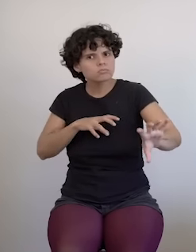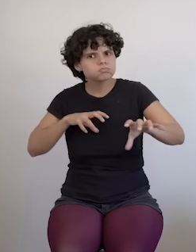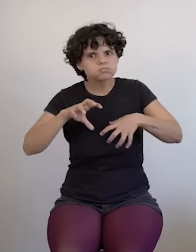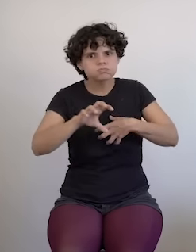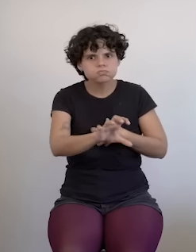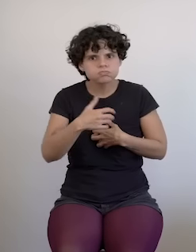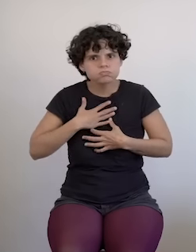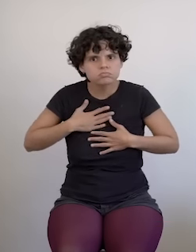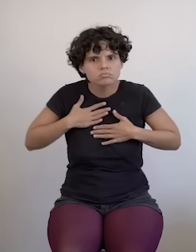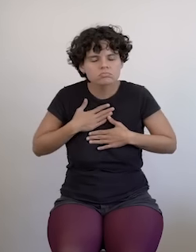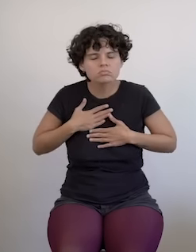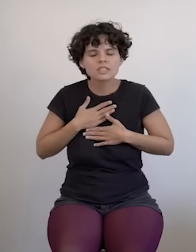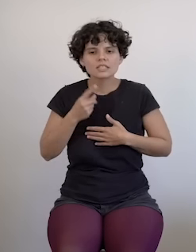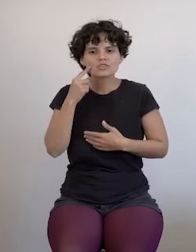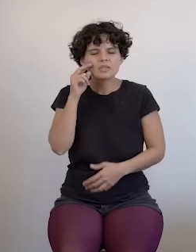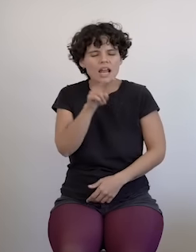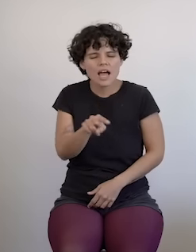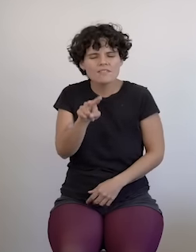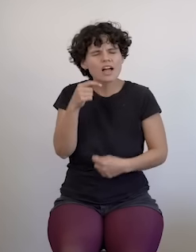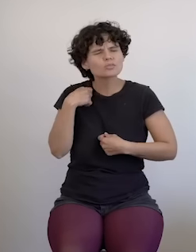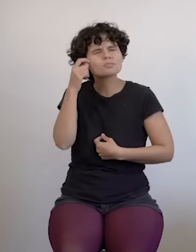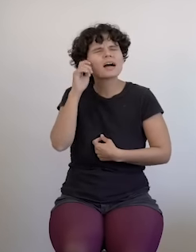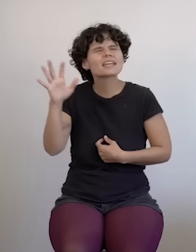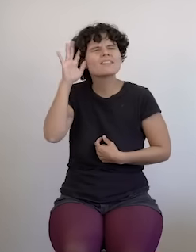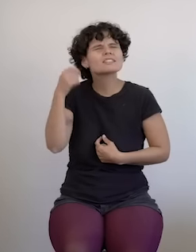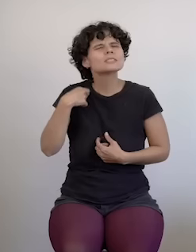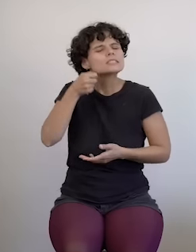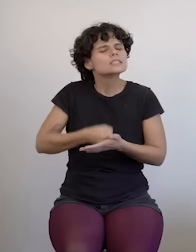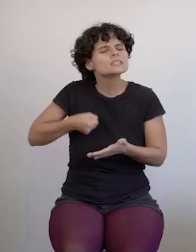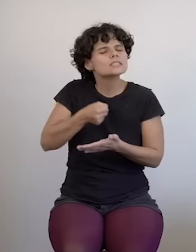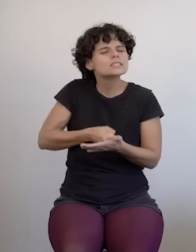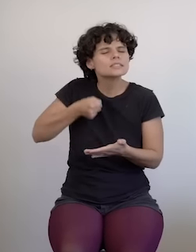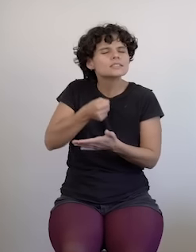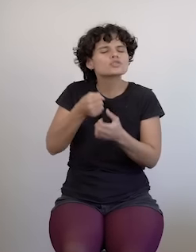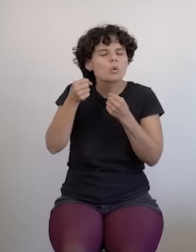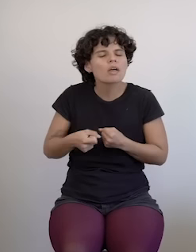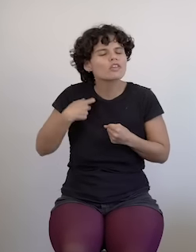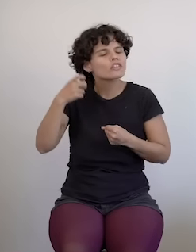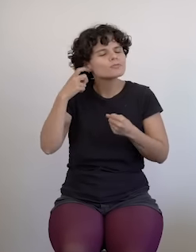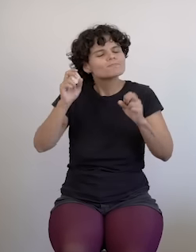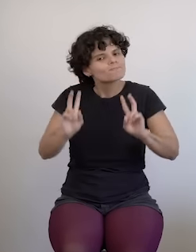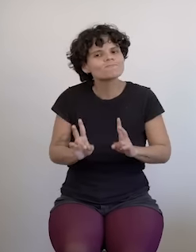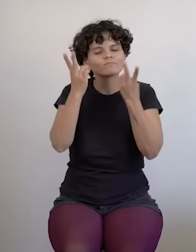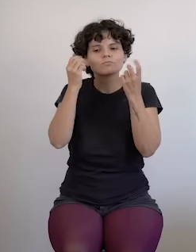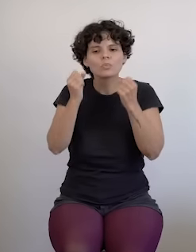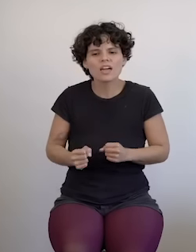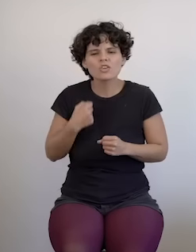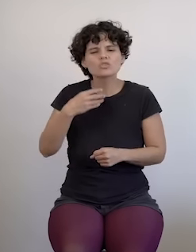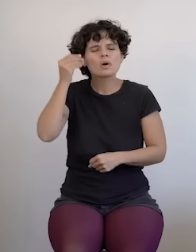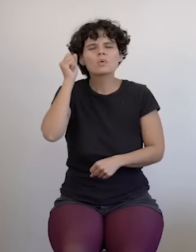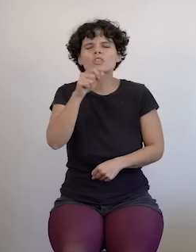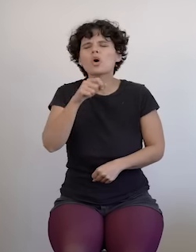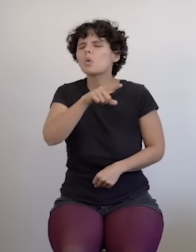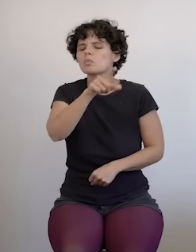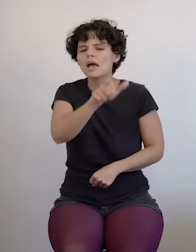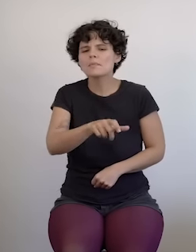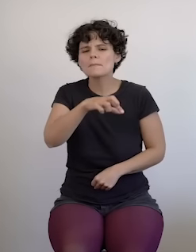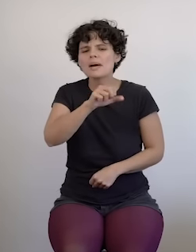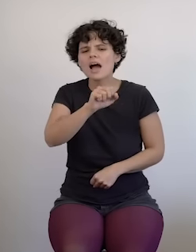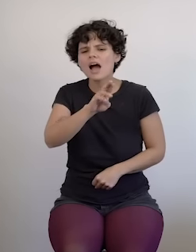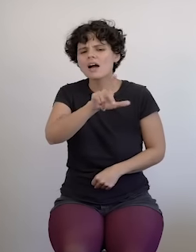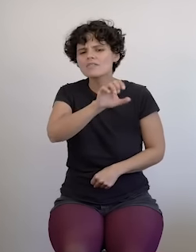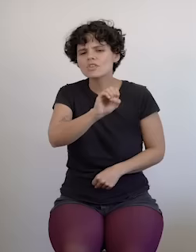hermano. Siempre como que miraba y decía, yo puedo salir de esto. Me sentía con las capacidades. Y me acuerdo que sonaba un